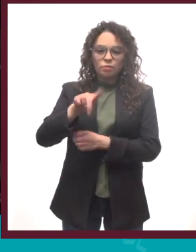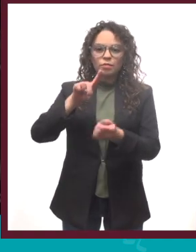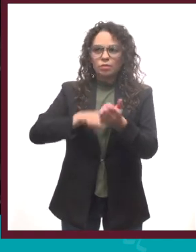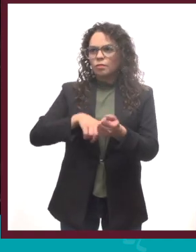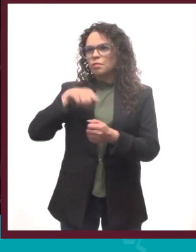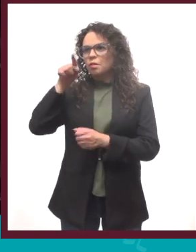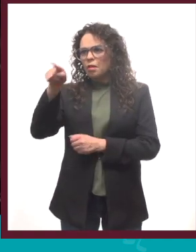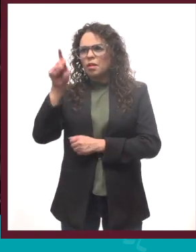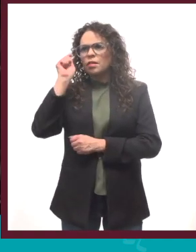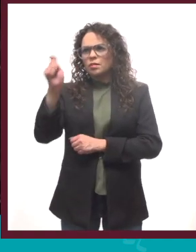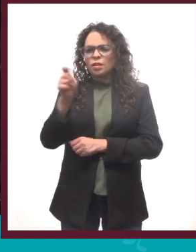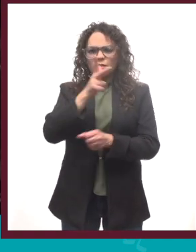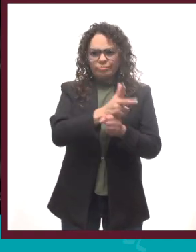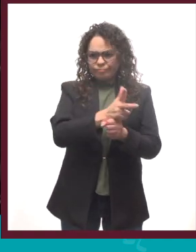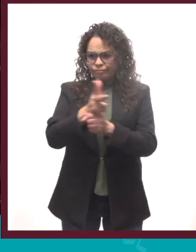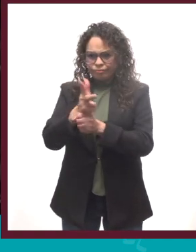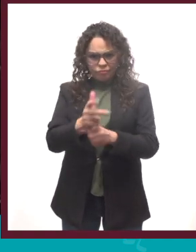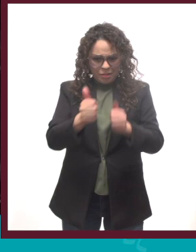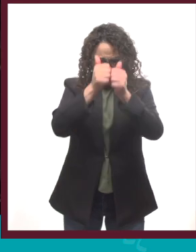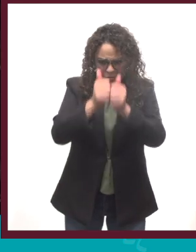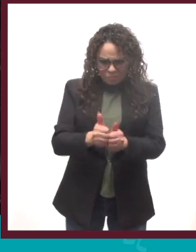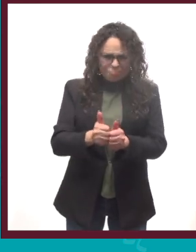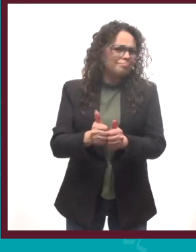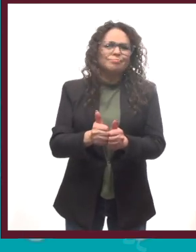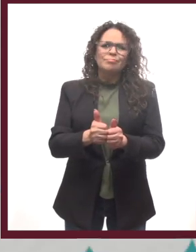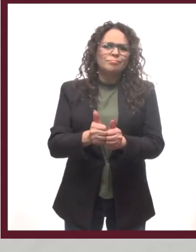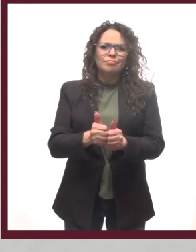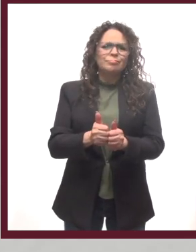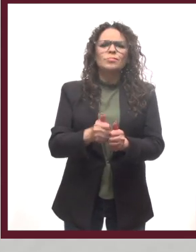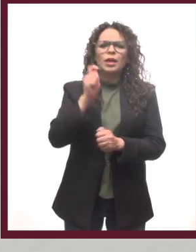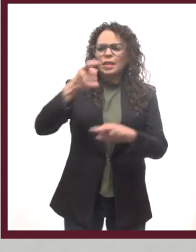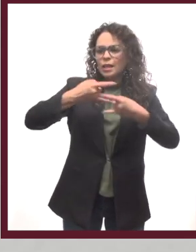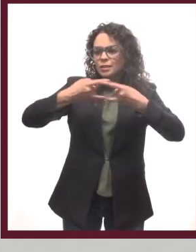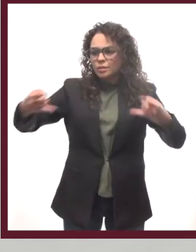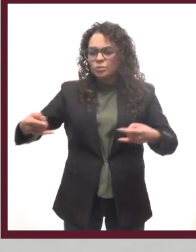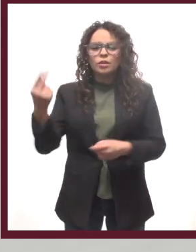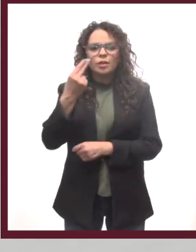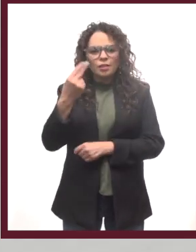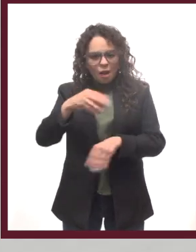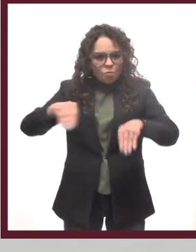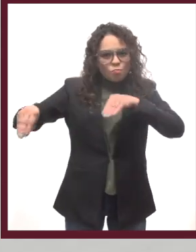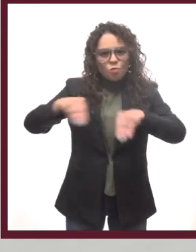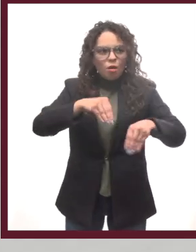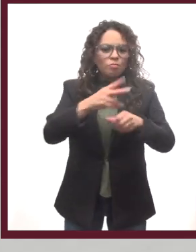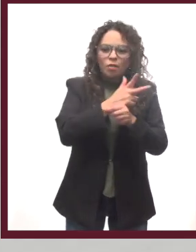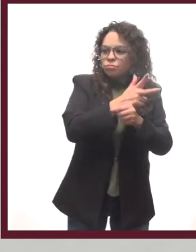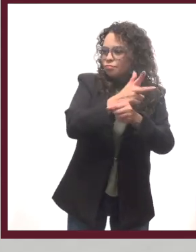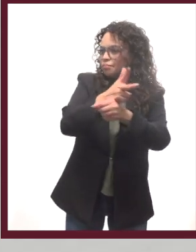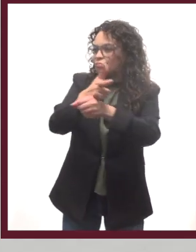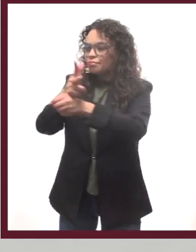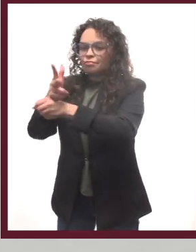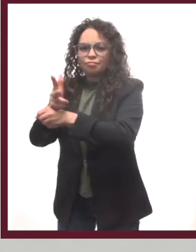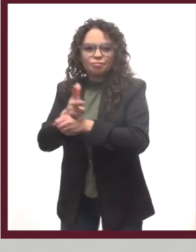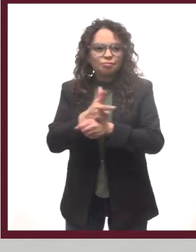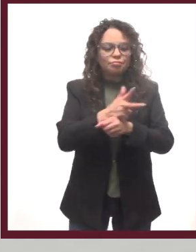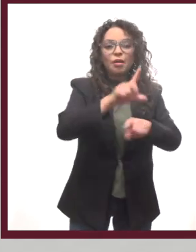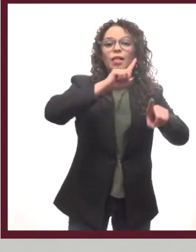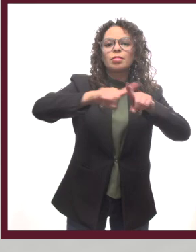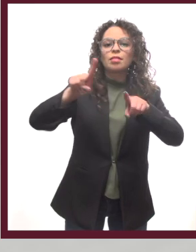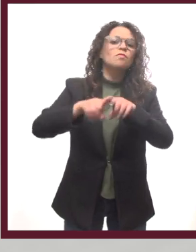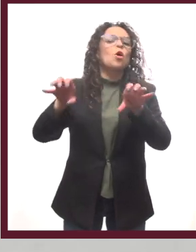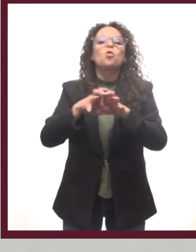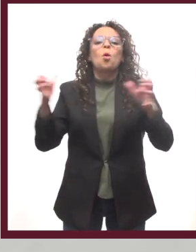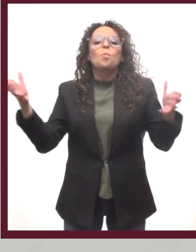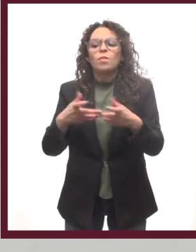Griffith, decidió que la cámara no se mantuviera estática. Siguió la acción de la historia con tomas que revelan las